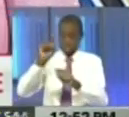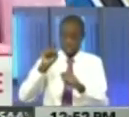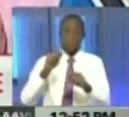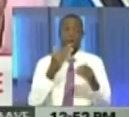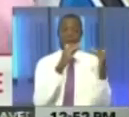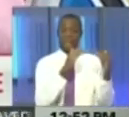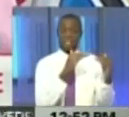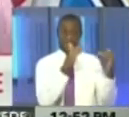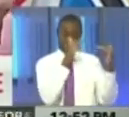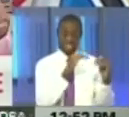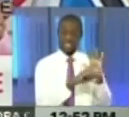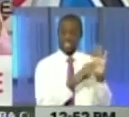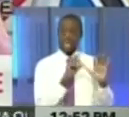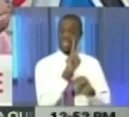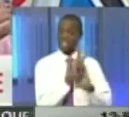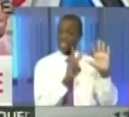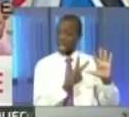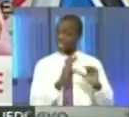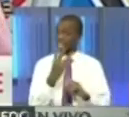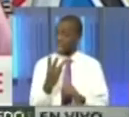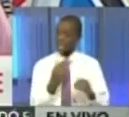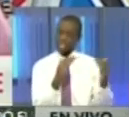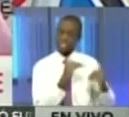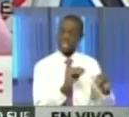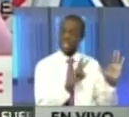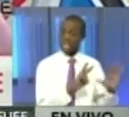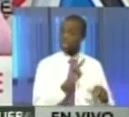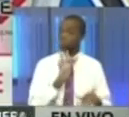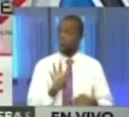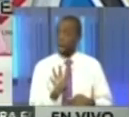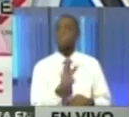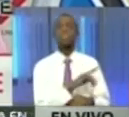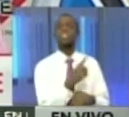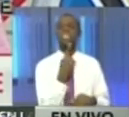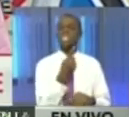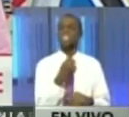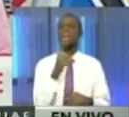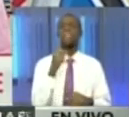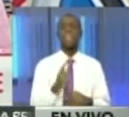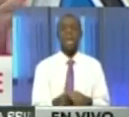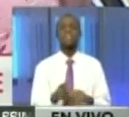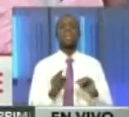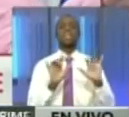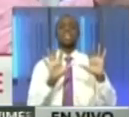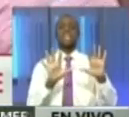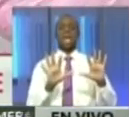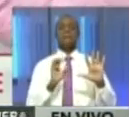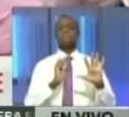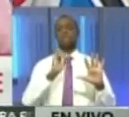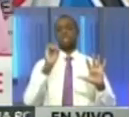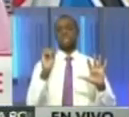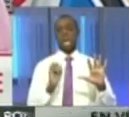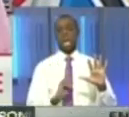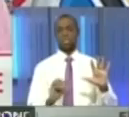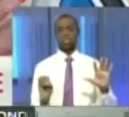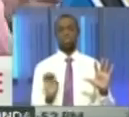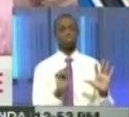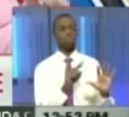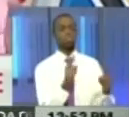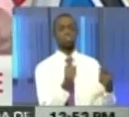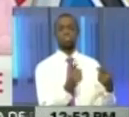74, te dice que la solicitud se debe hacer con no menos del 10% del registro electoral. Muy bien, una sola